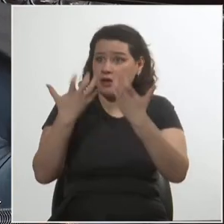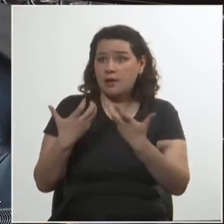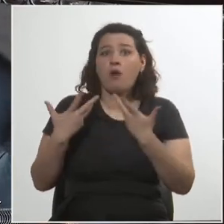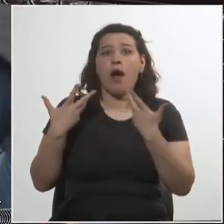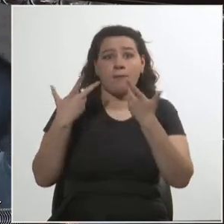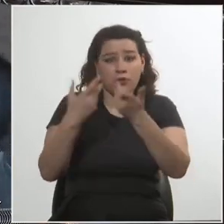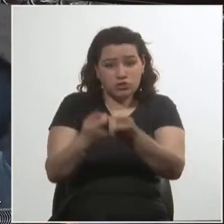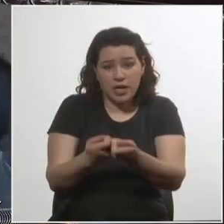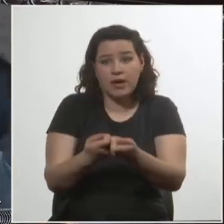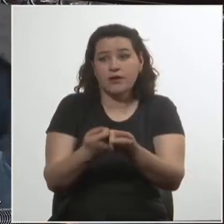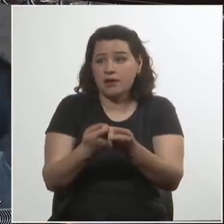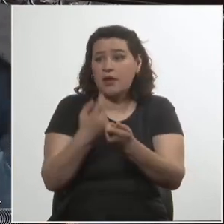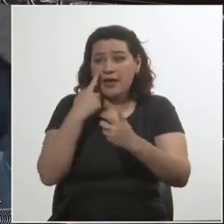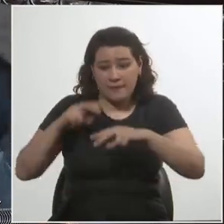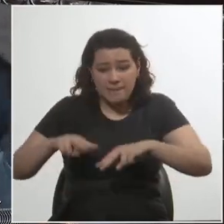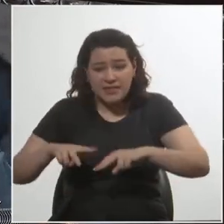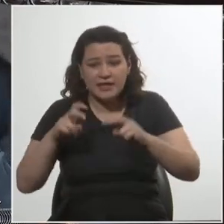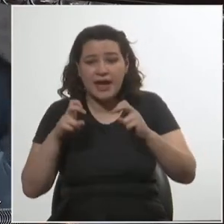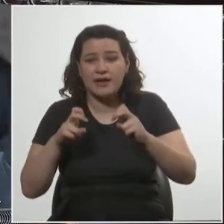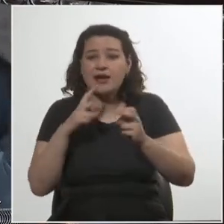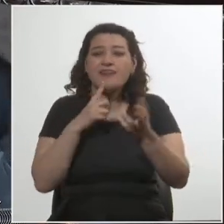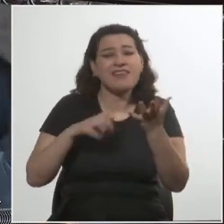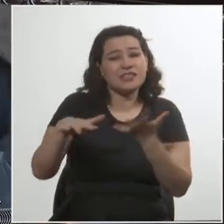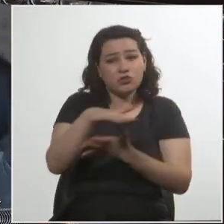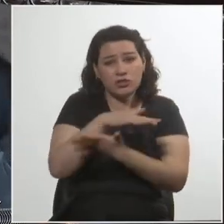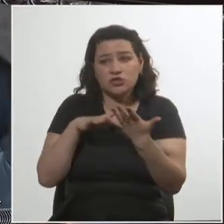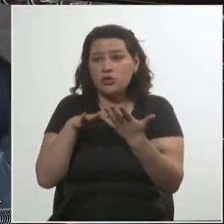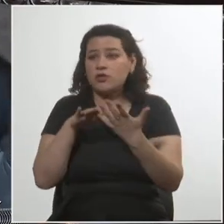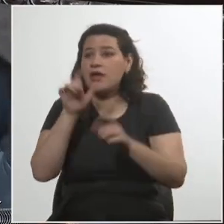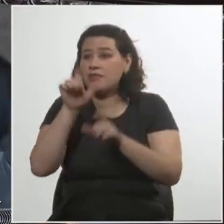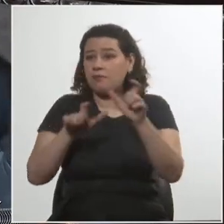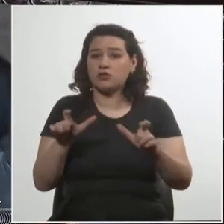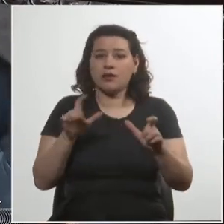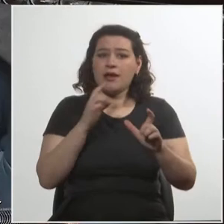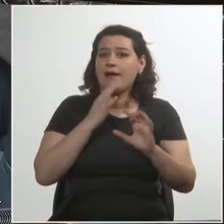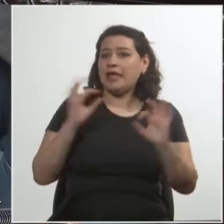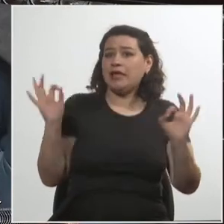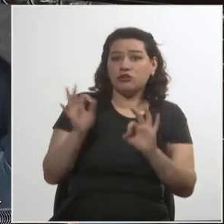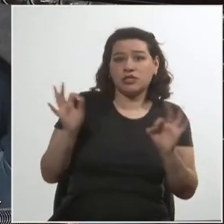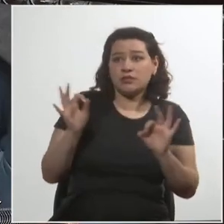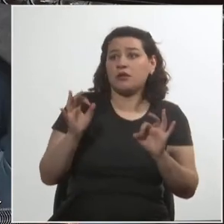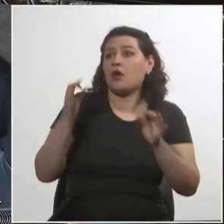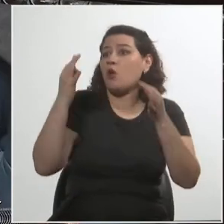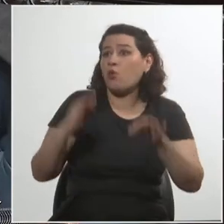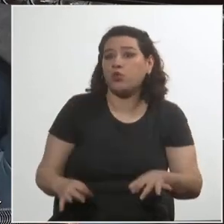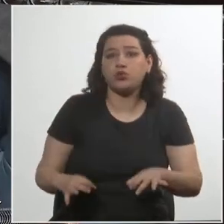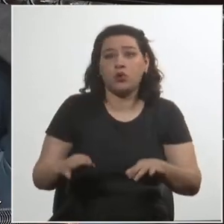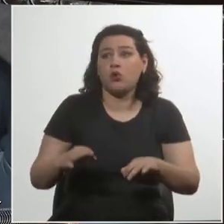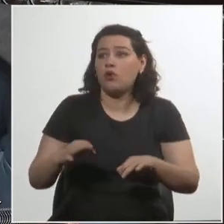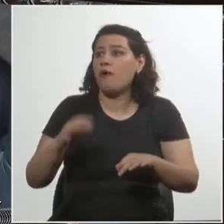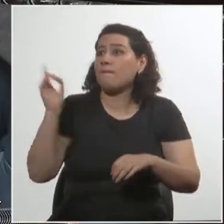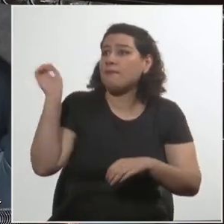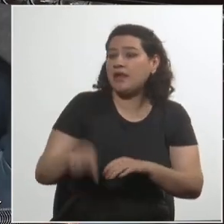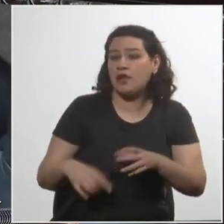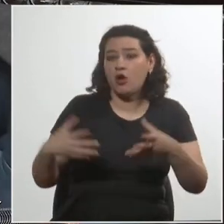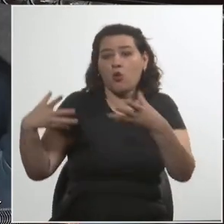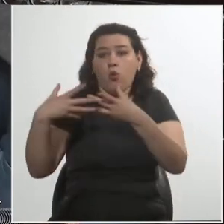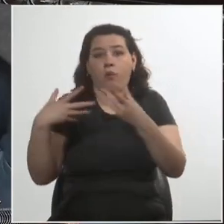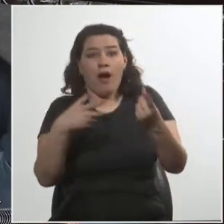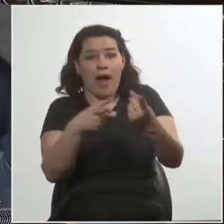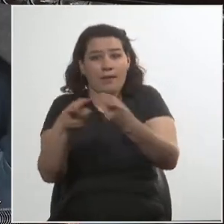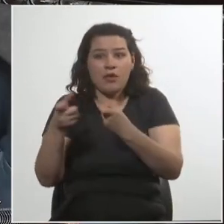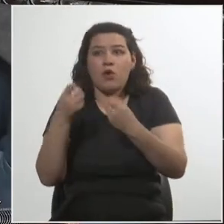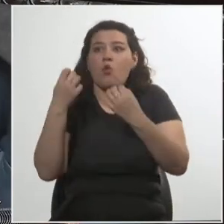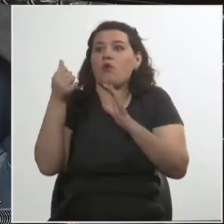víctimas inocentes que por acciones de grupos armados hubieran sufrido daños